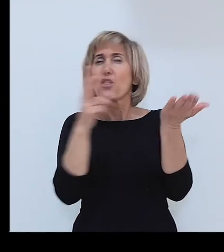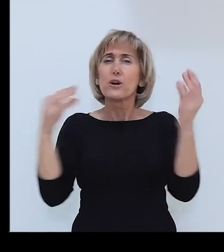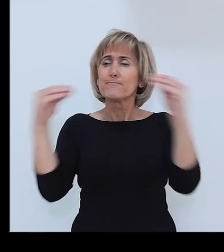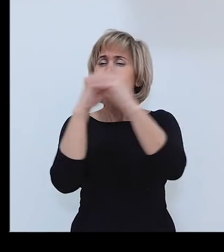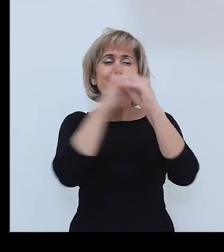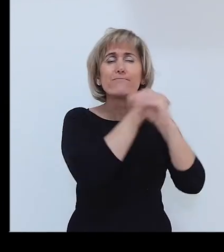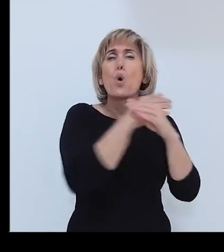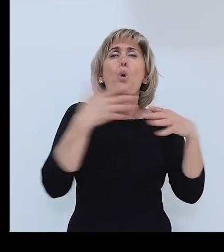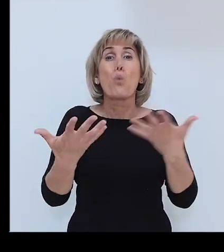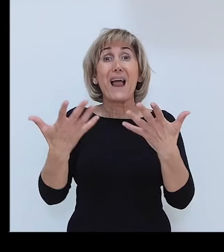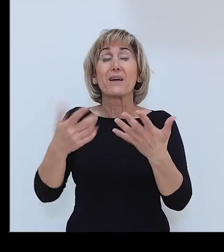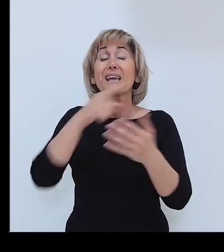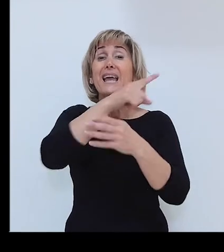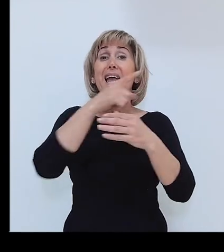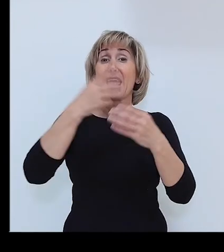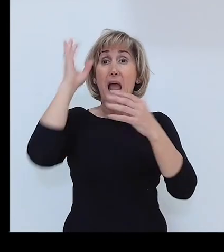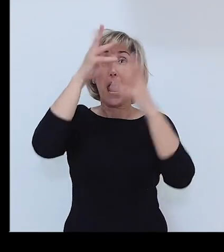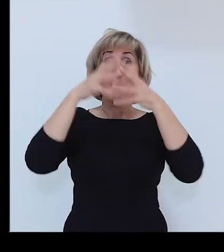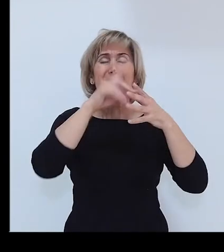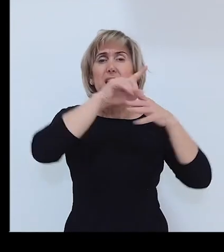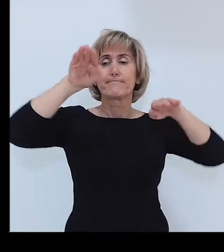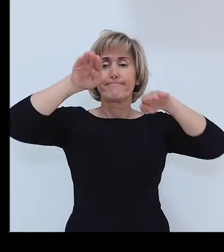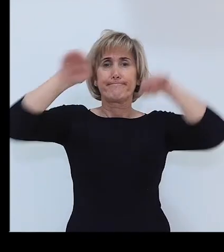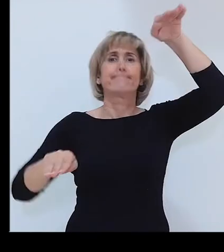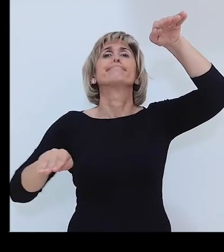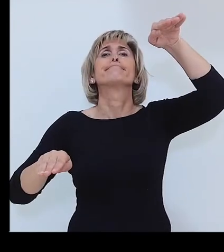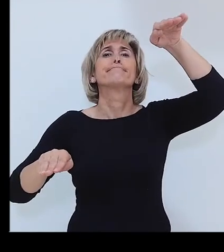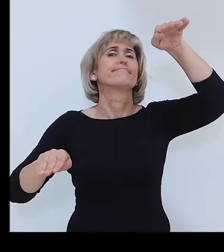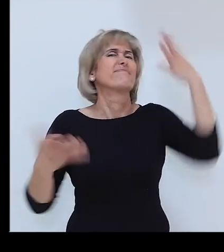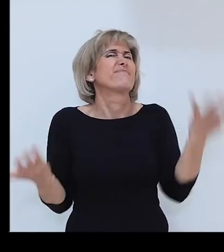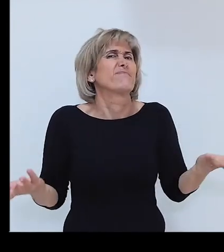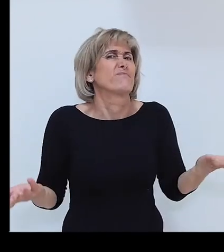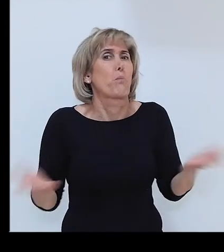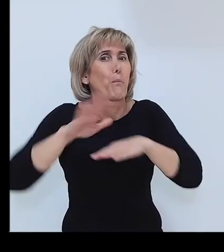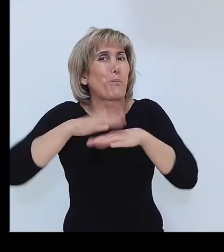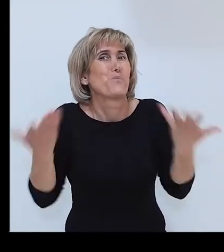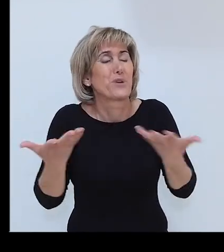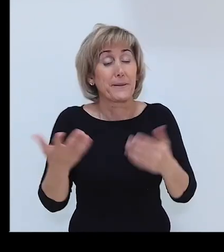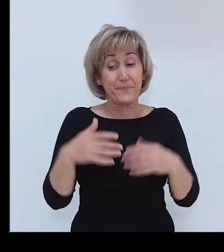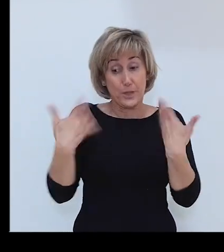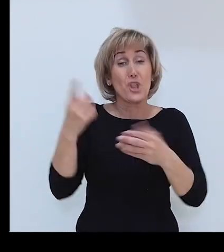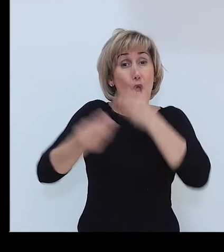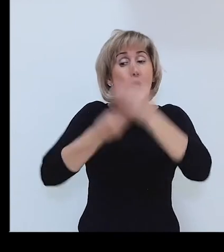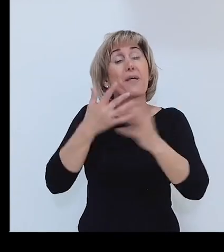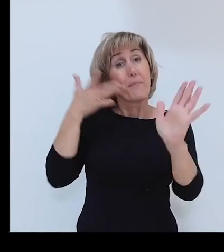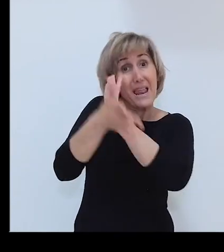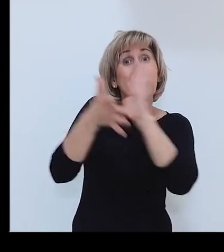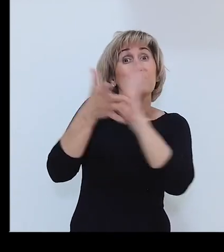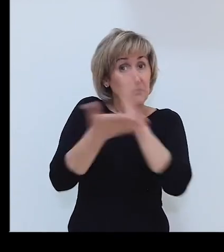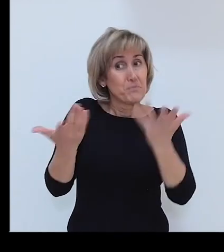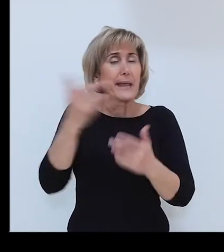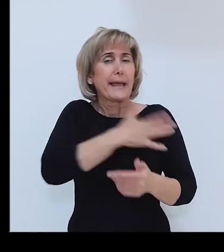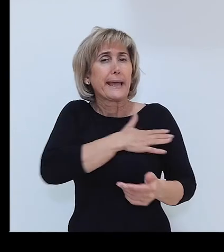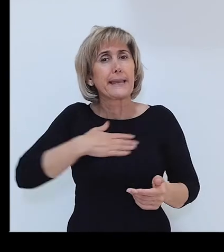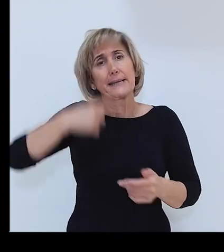Ve cómo es la moral, las costumbres, y ve cuáles son las anomalías que han llevado a esa desigualdad social en la sociedad americana,